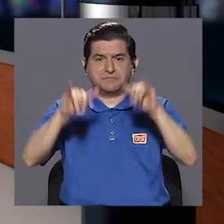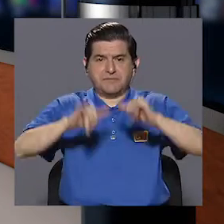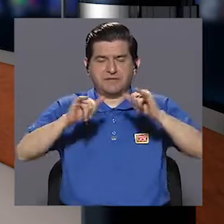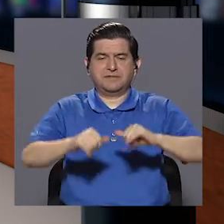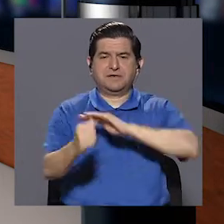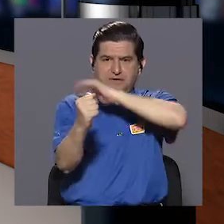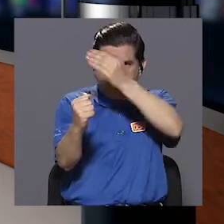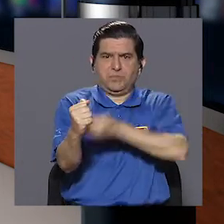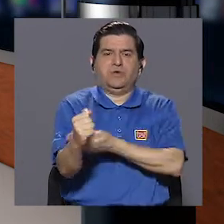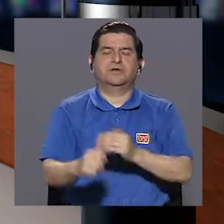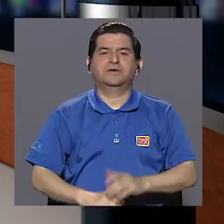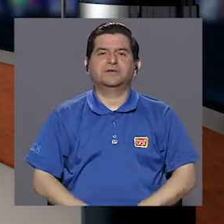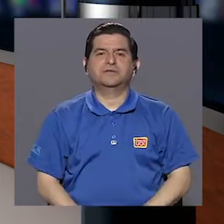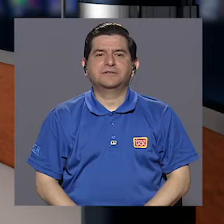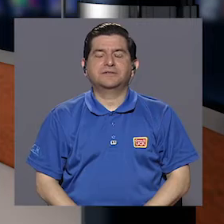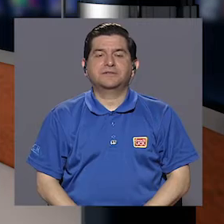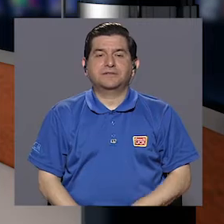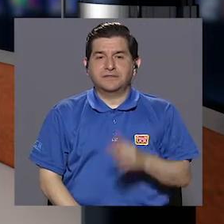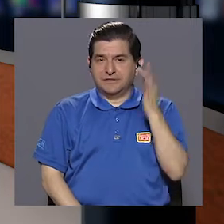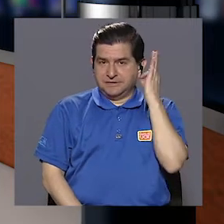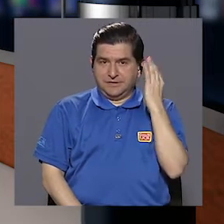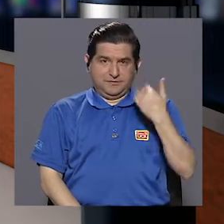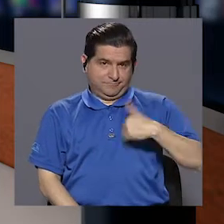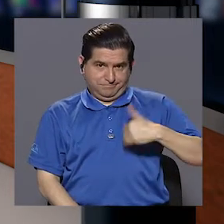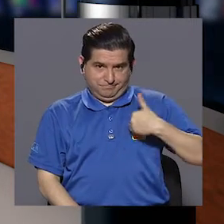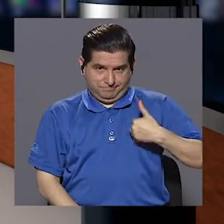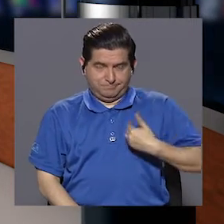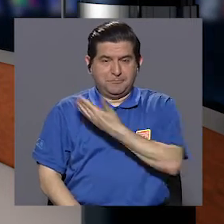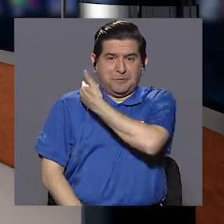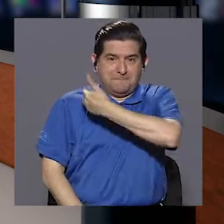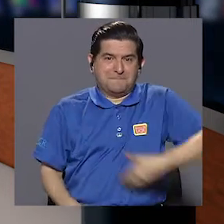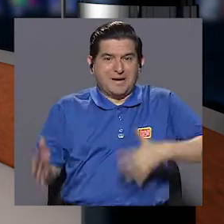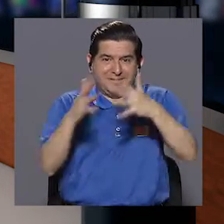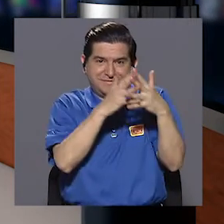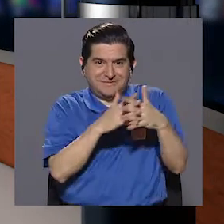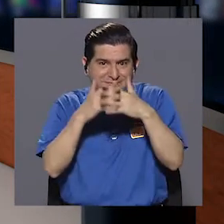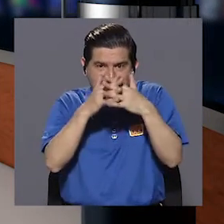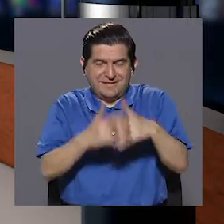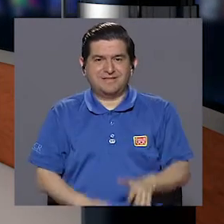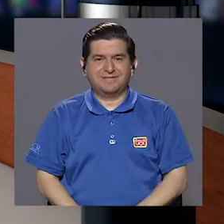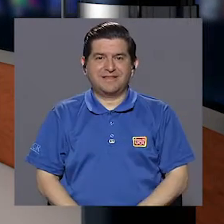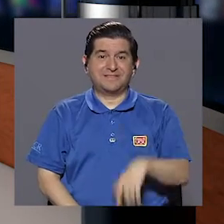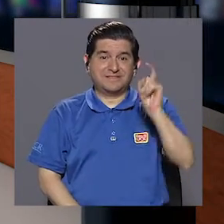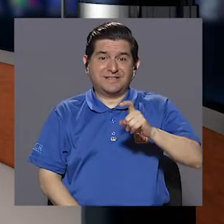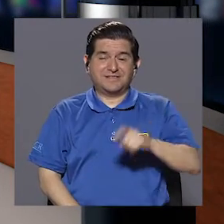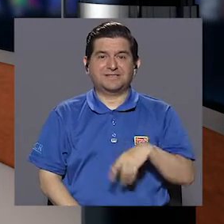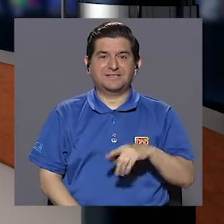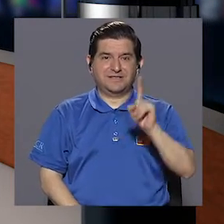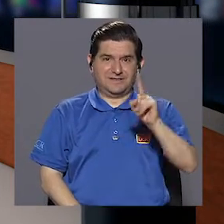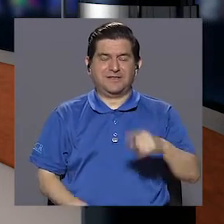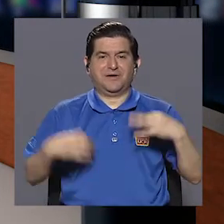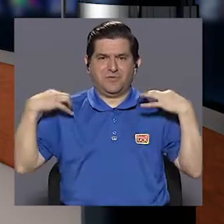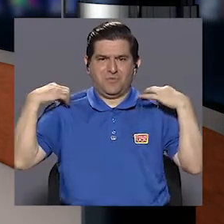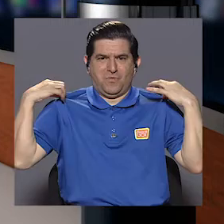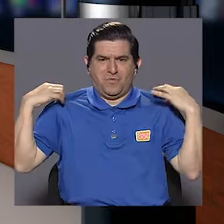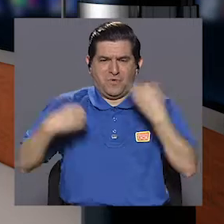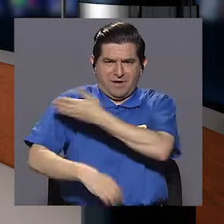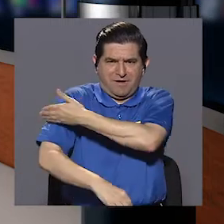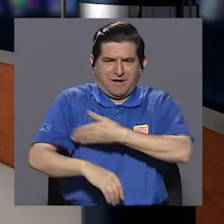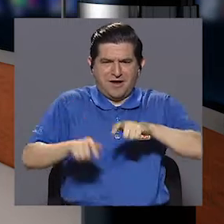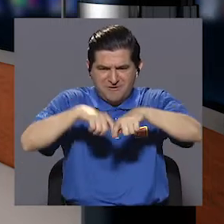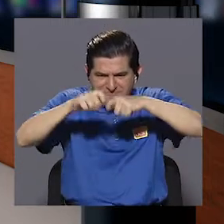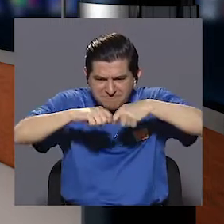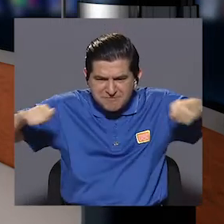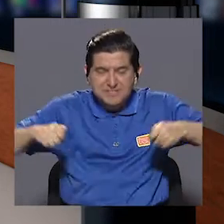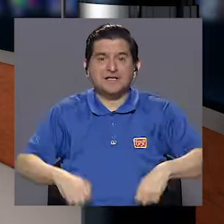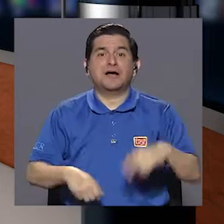al poder. Señoras y señores, el presidente de los Estados Unidos necesita, con urgencia, una